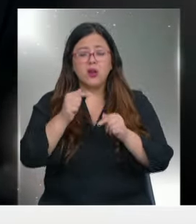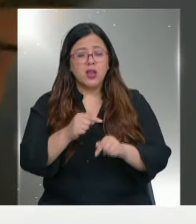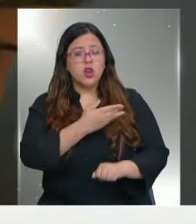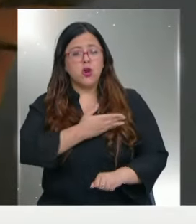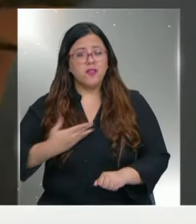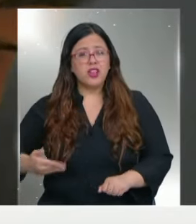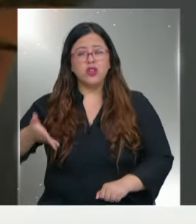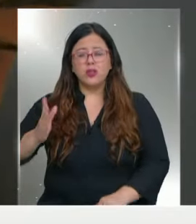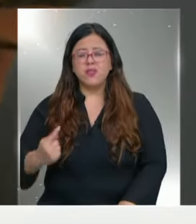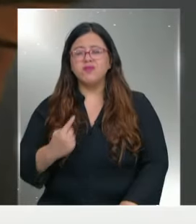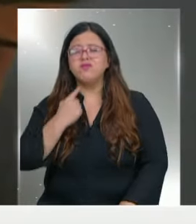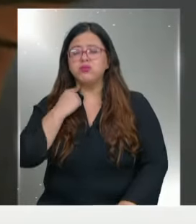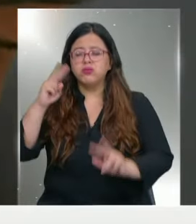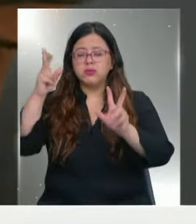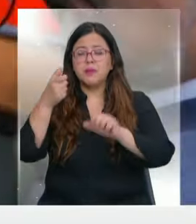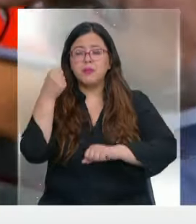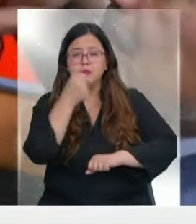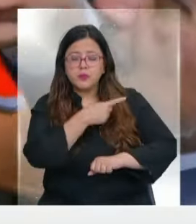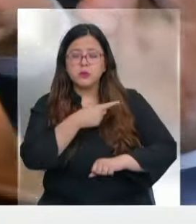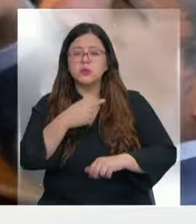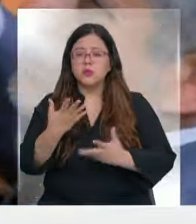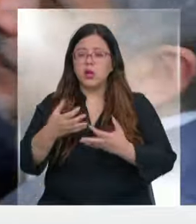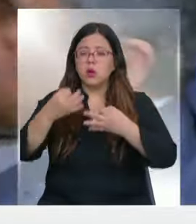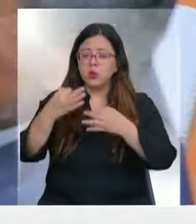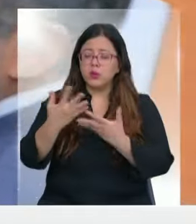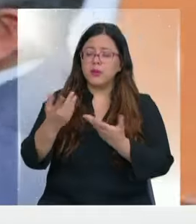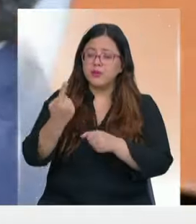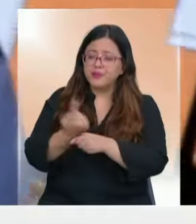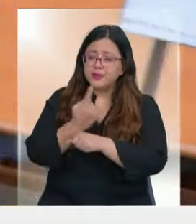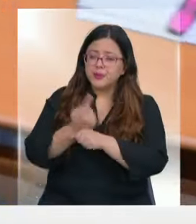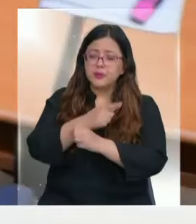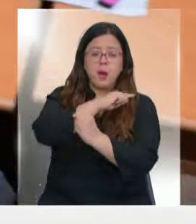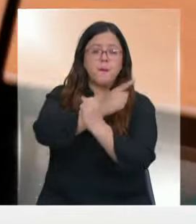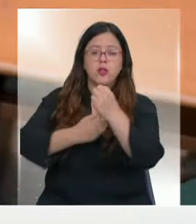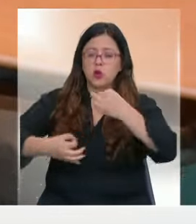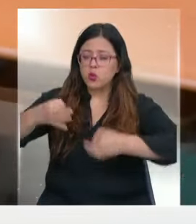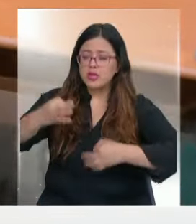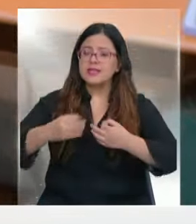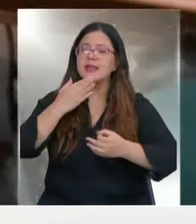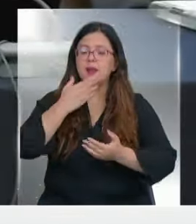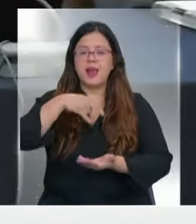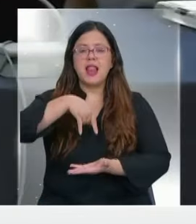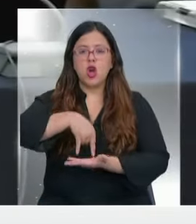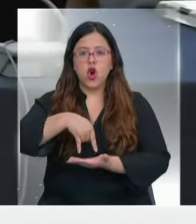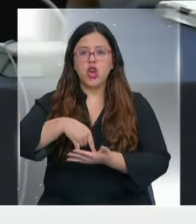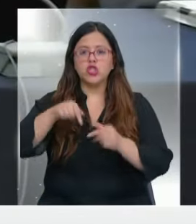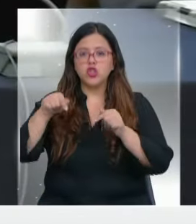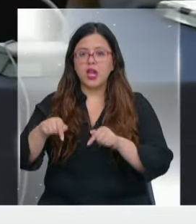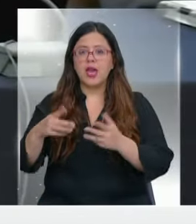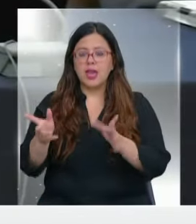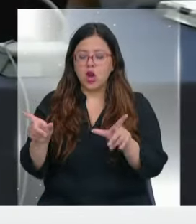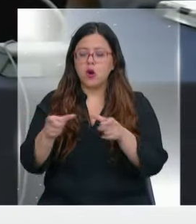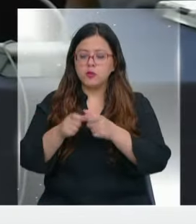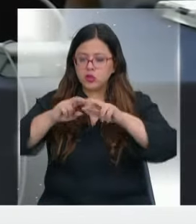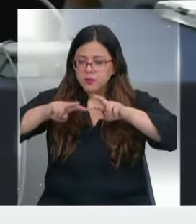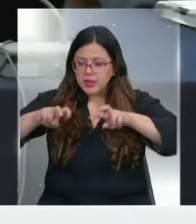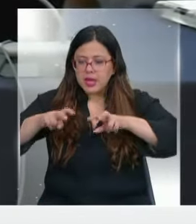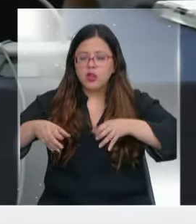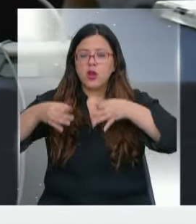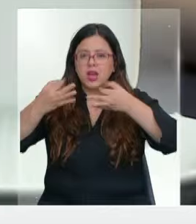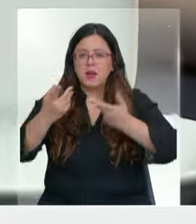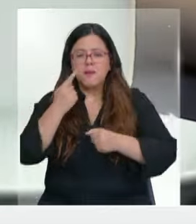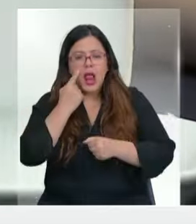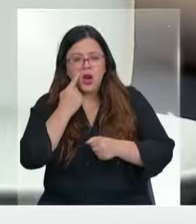que causó esta grave denuncia que no solo se debate en el Poder Judicial, también en el Congreso, que levantó una comisión investigadora